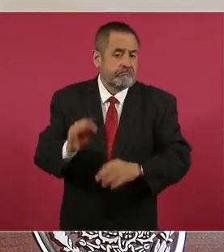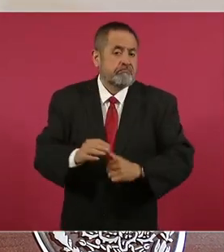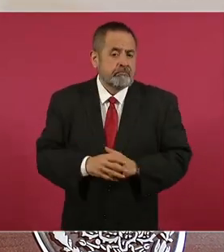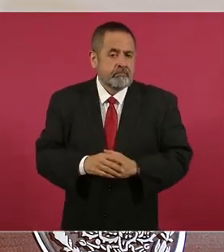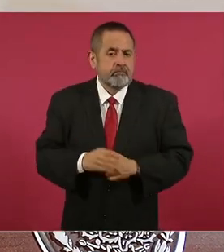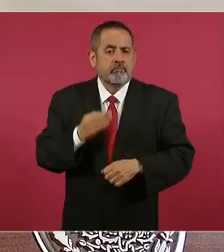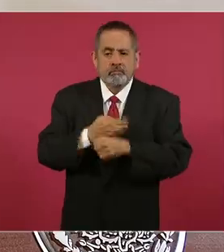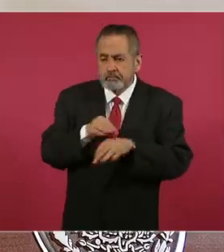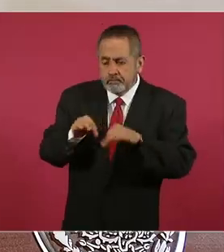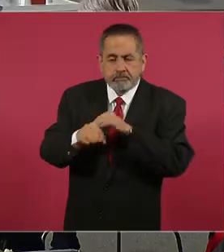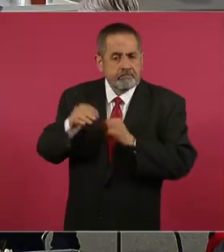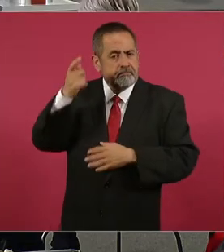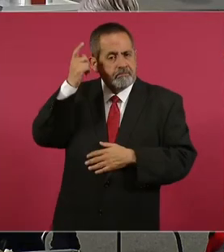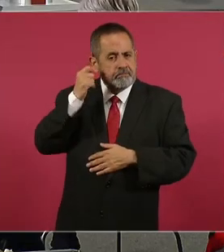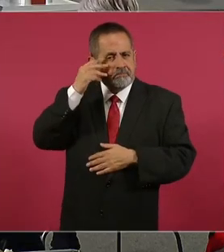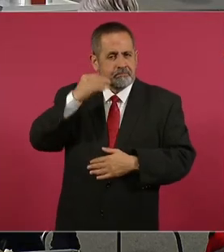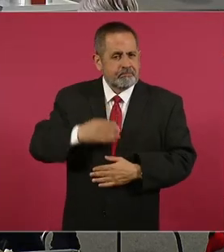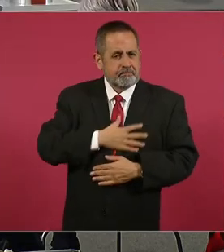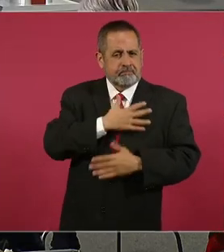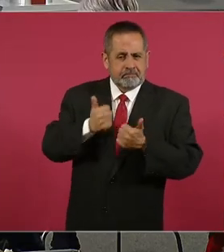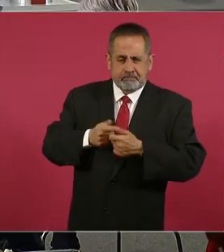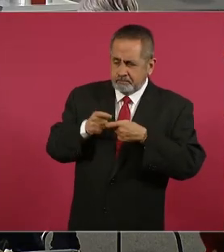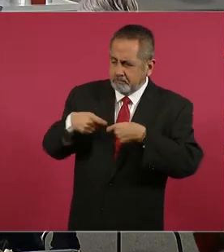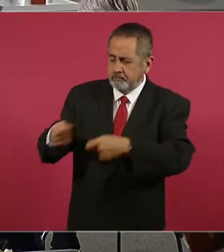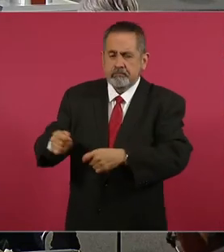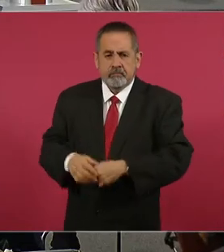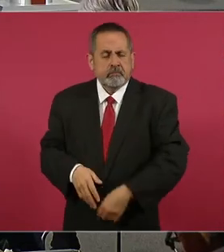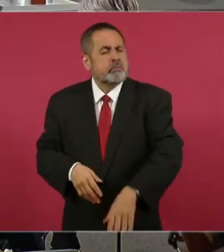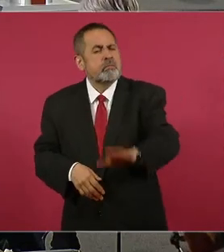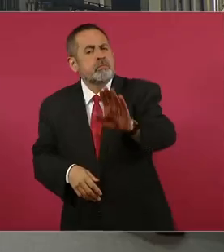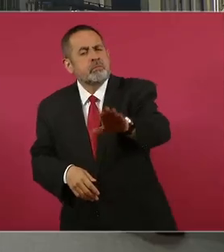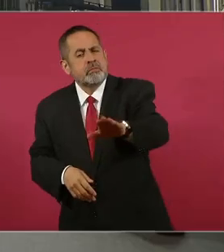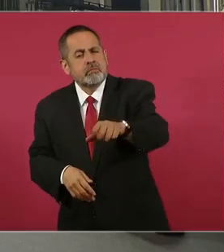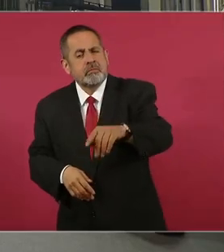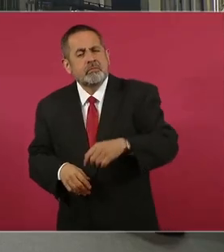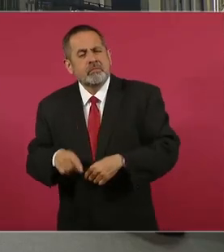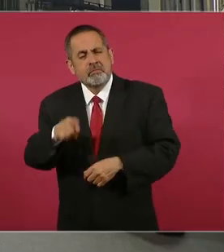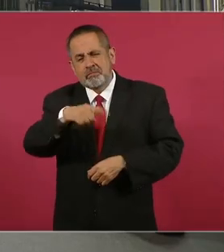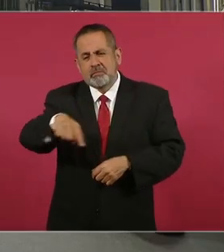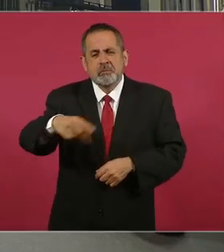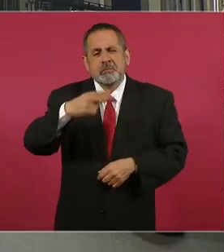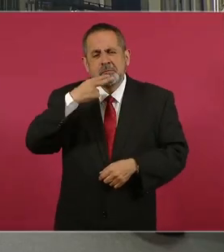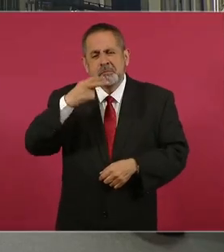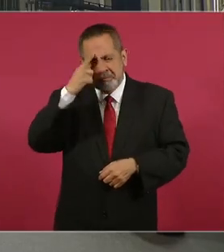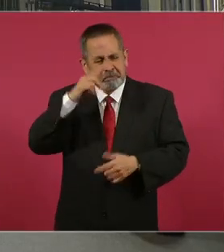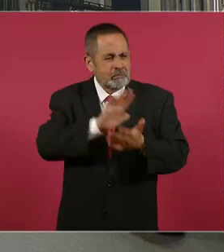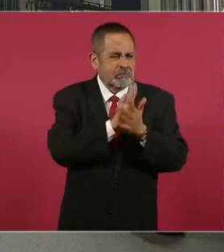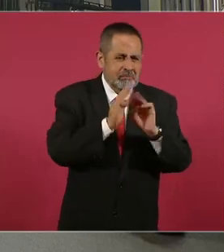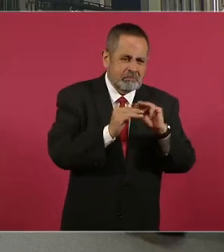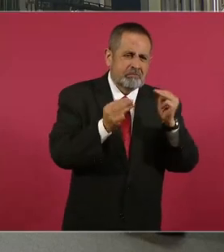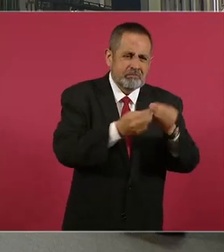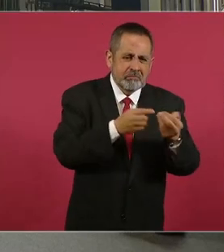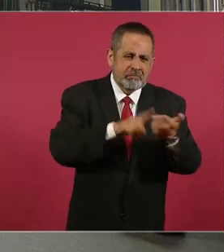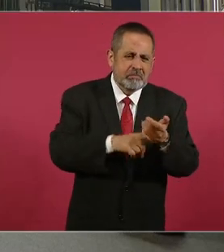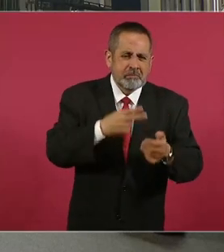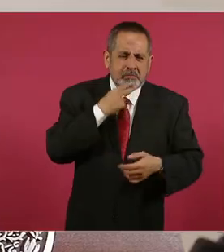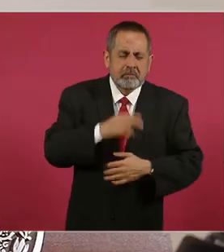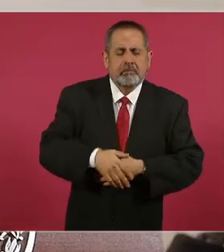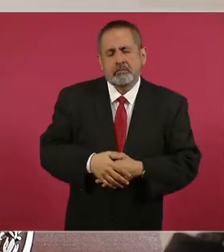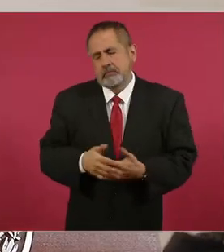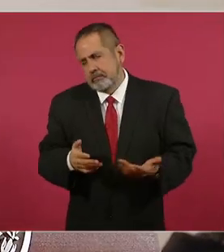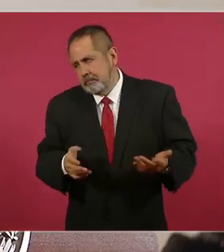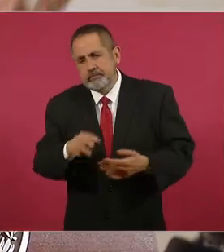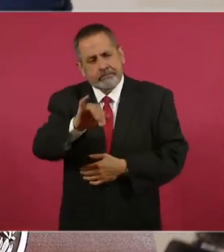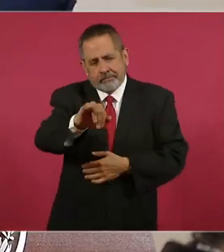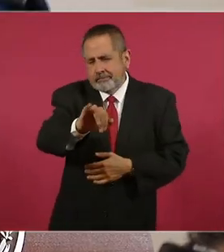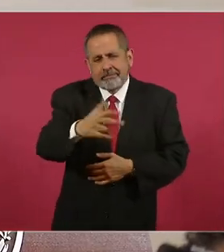con programas de bienestar. ¿Y estas carreteras no son también pues útiles para los grupos criminales, para todas las actividades que tienen? Para todo,